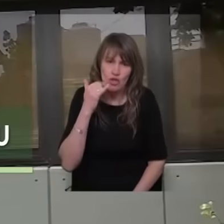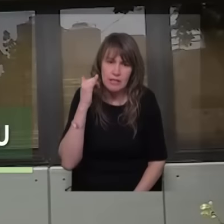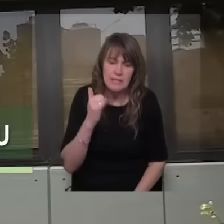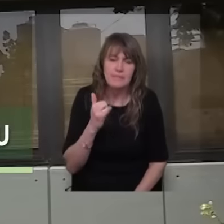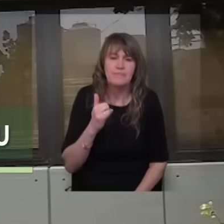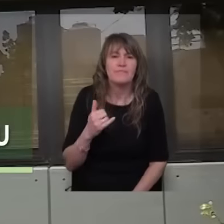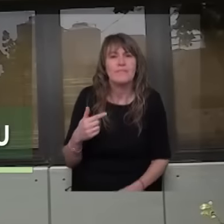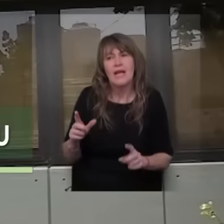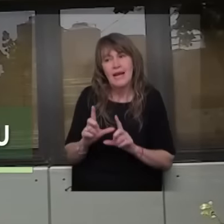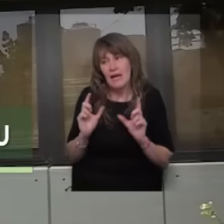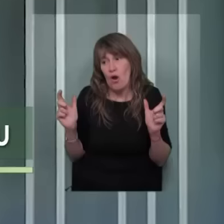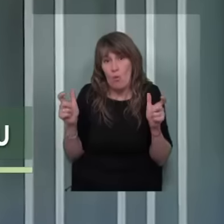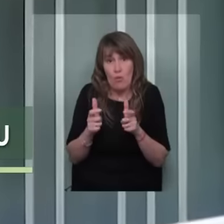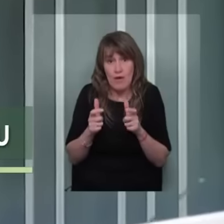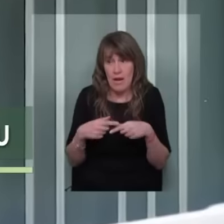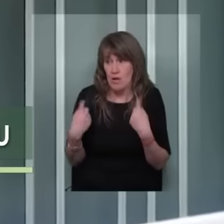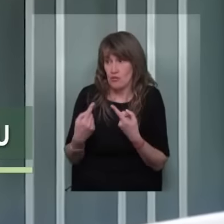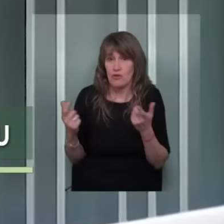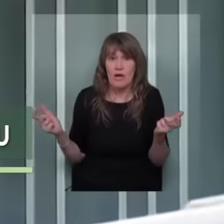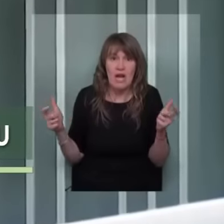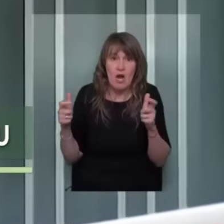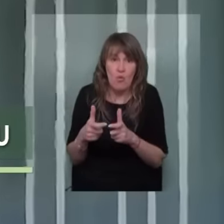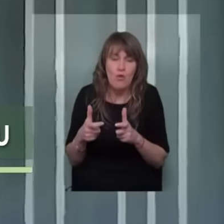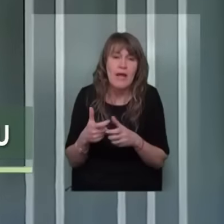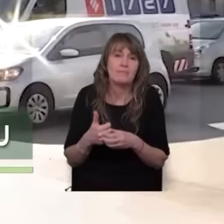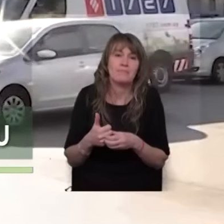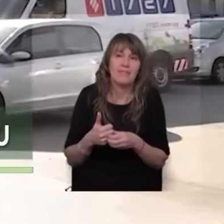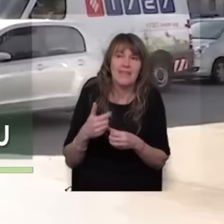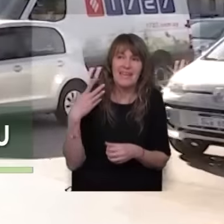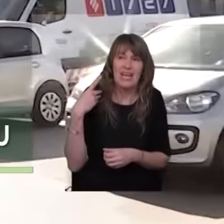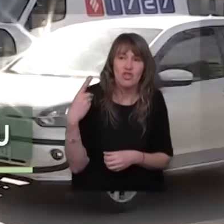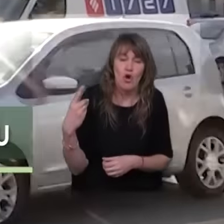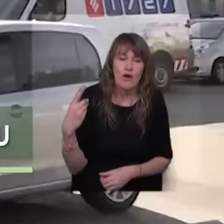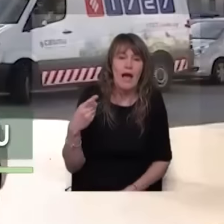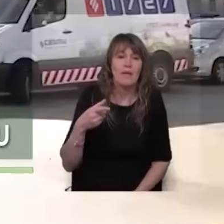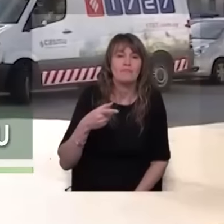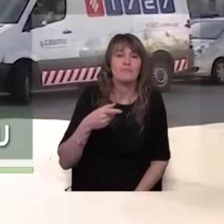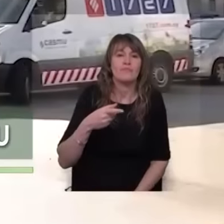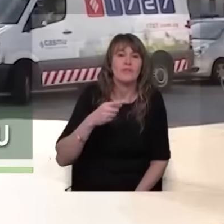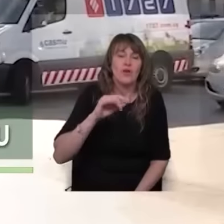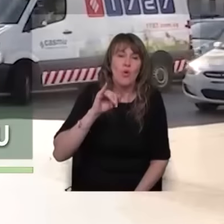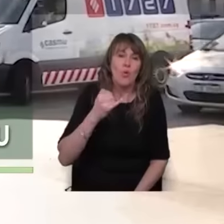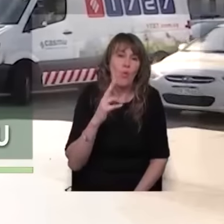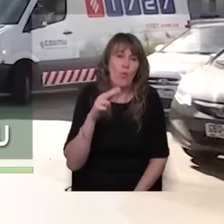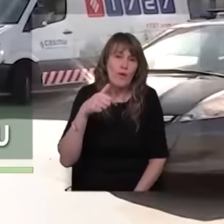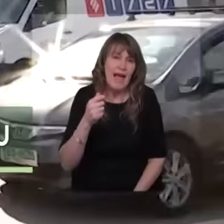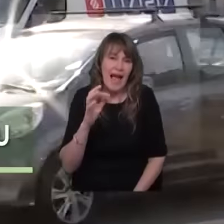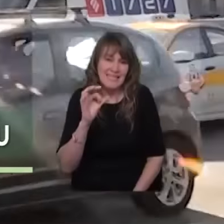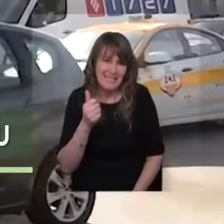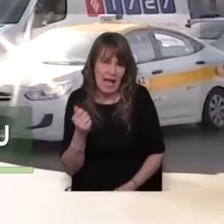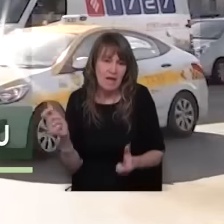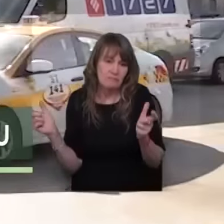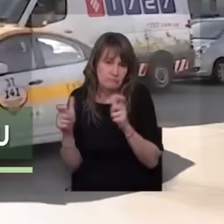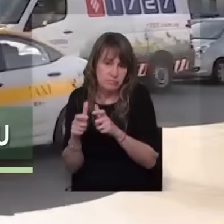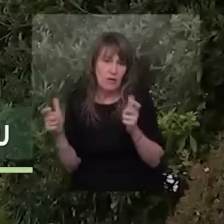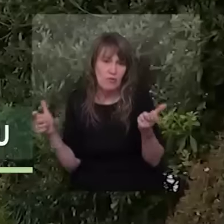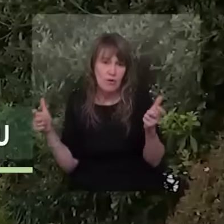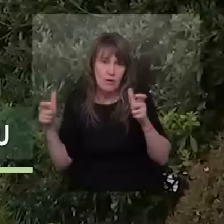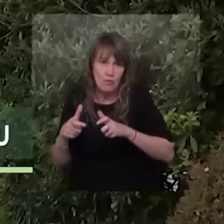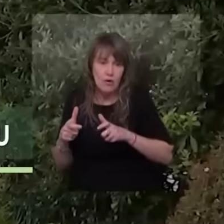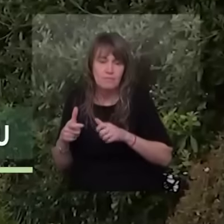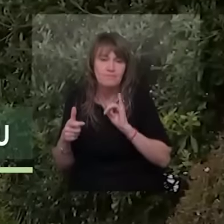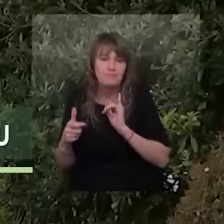nos hemos reunido con la directora de junasa con la directora de de judea de la digesa perdón este